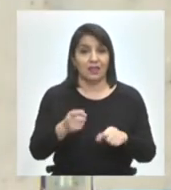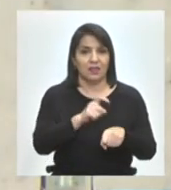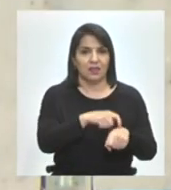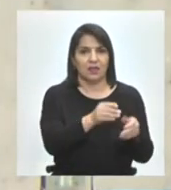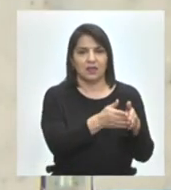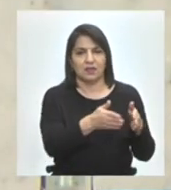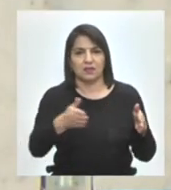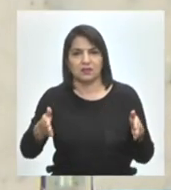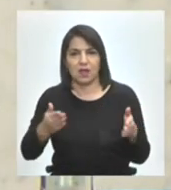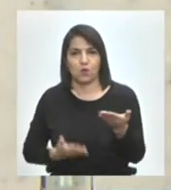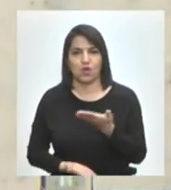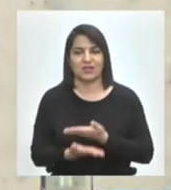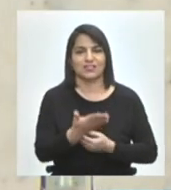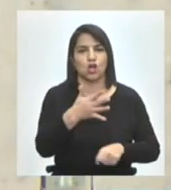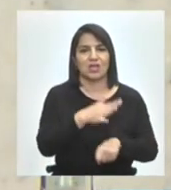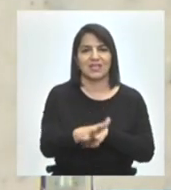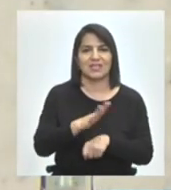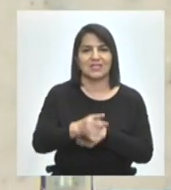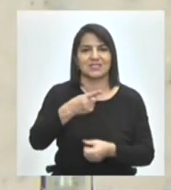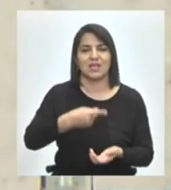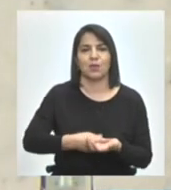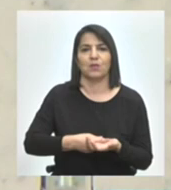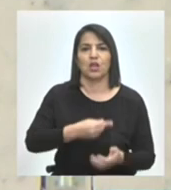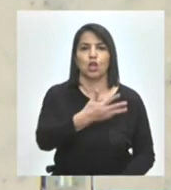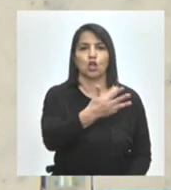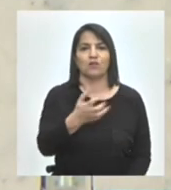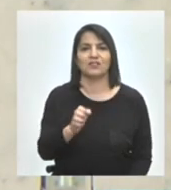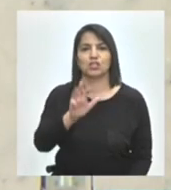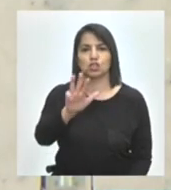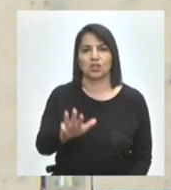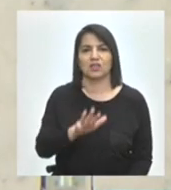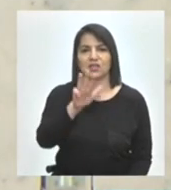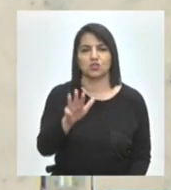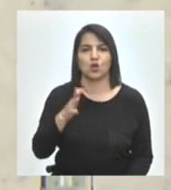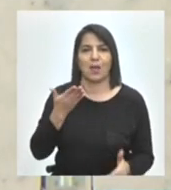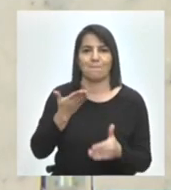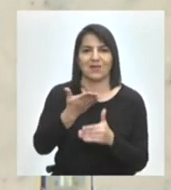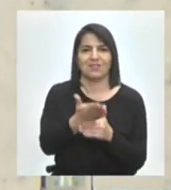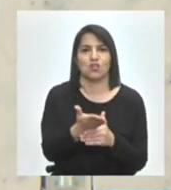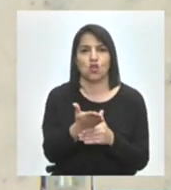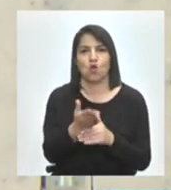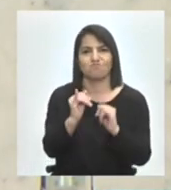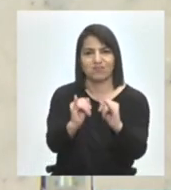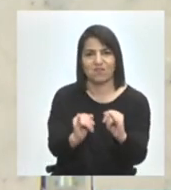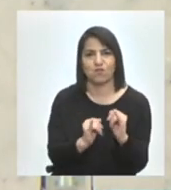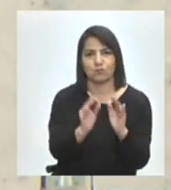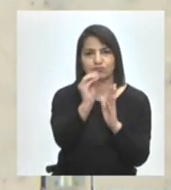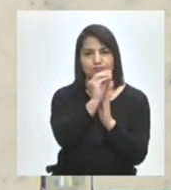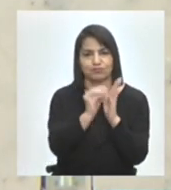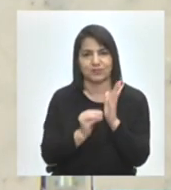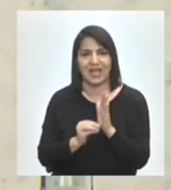se ingresaron 15.919 oficios de solicitud de antecedentes y se instalaron 15 comisiones